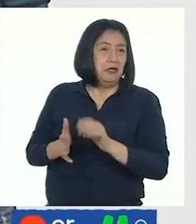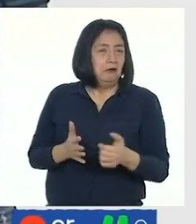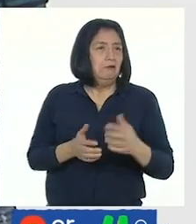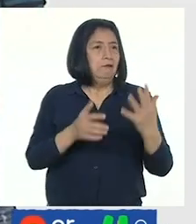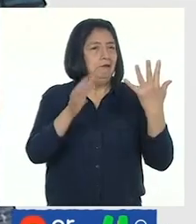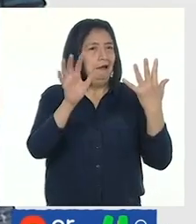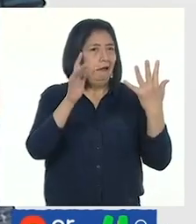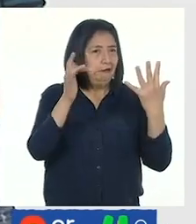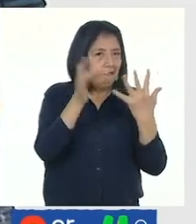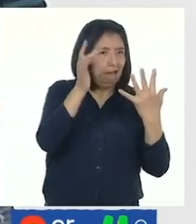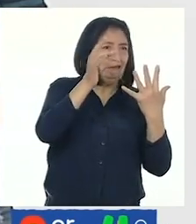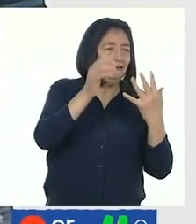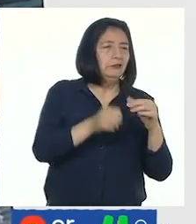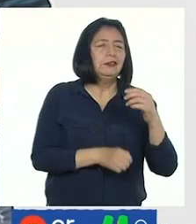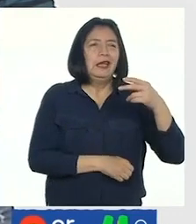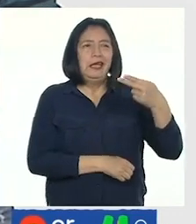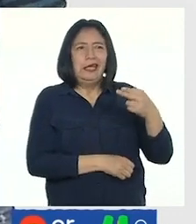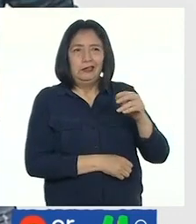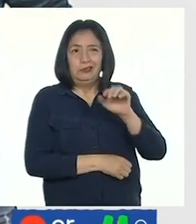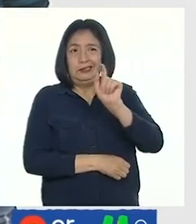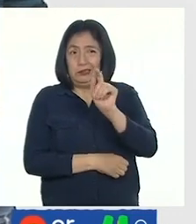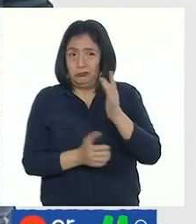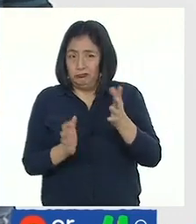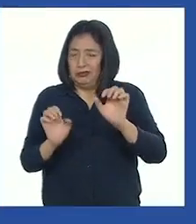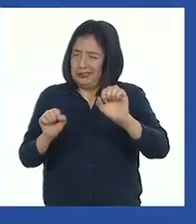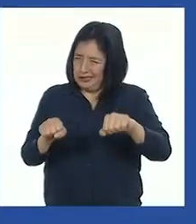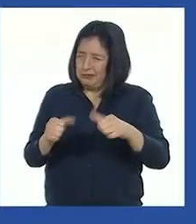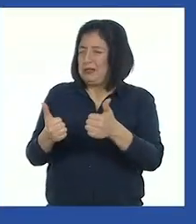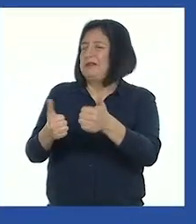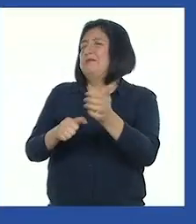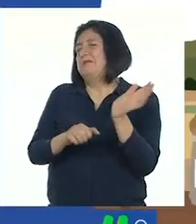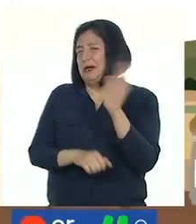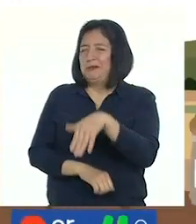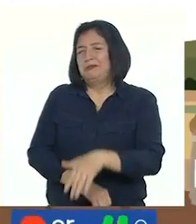cactus, Héctor y Tito? ¡Sí! ¡Genial! ¡Vamos a verlo!